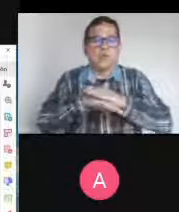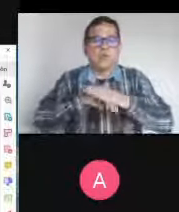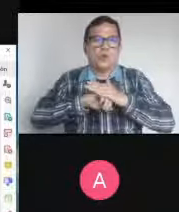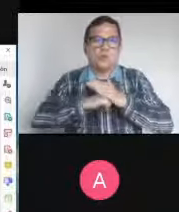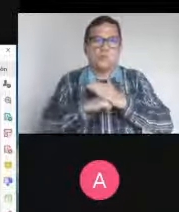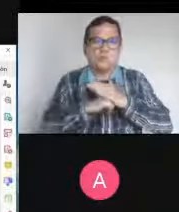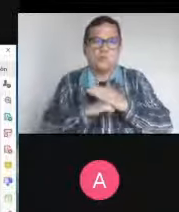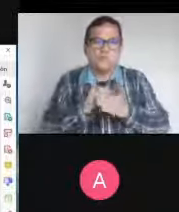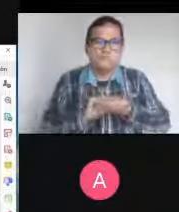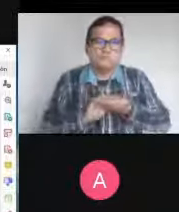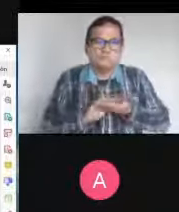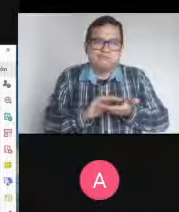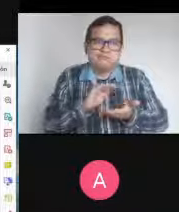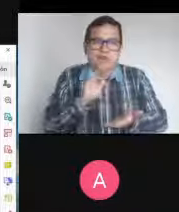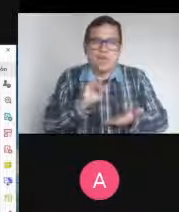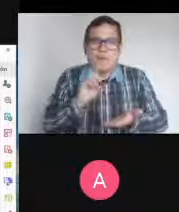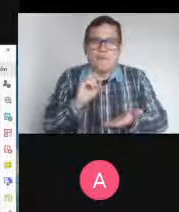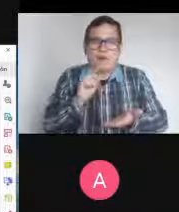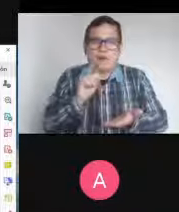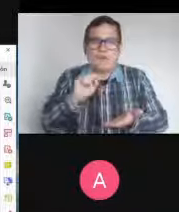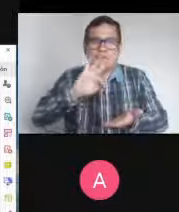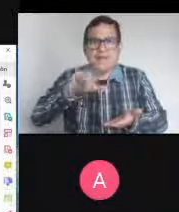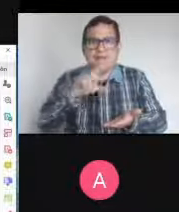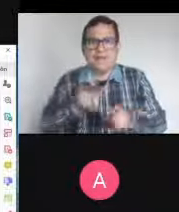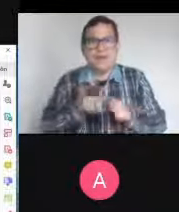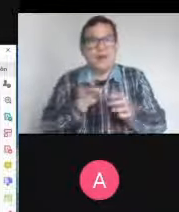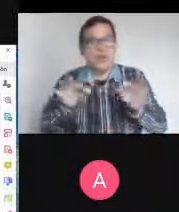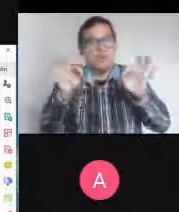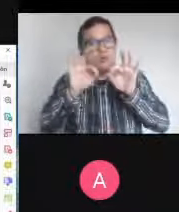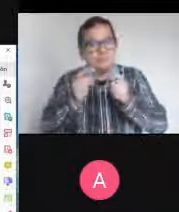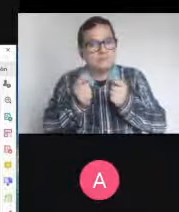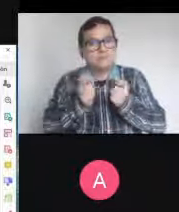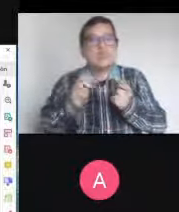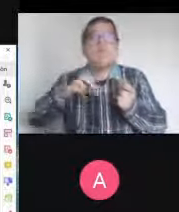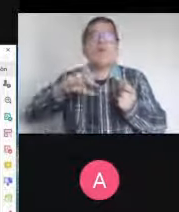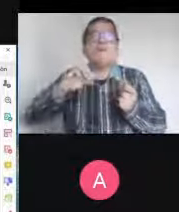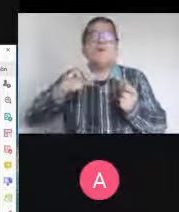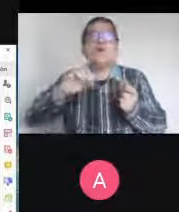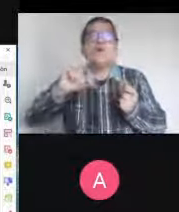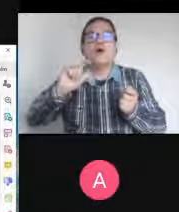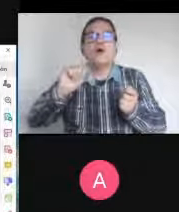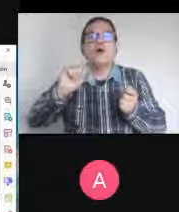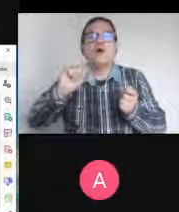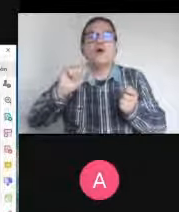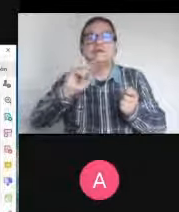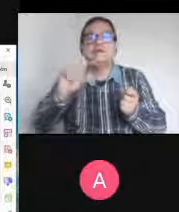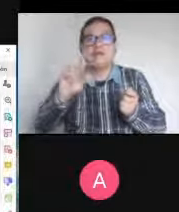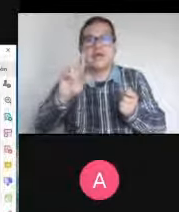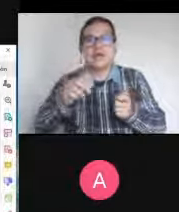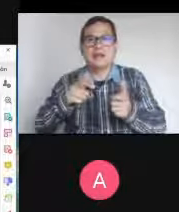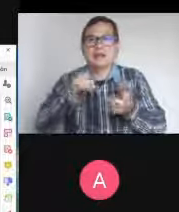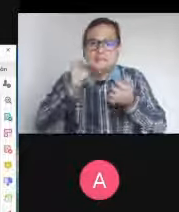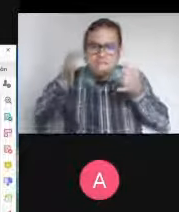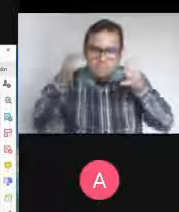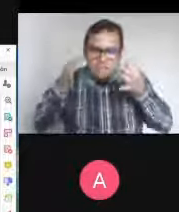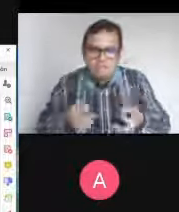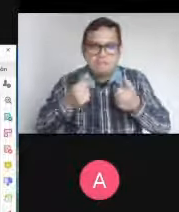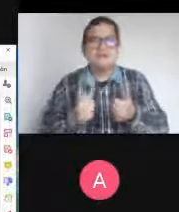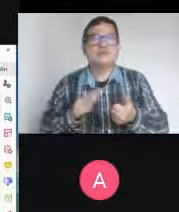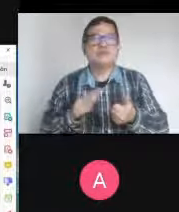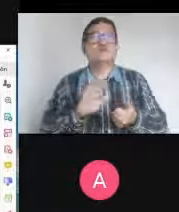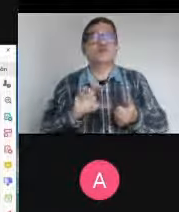voltaje. Es importante que polaricemos bien el diodo, tanto en la vida real como en el simulador. Entonces recordemos